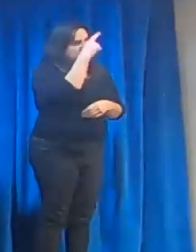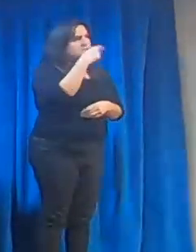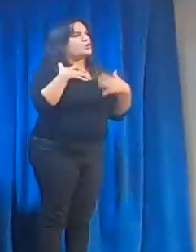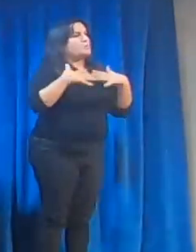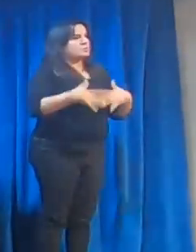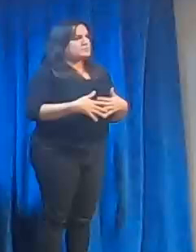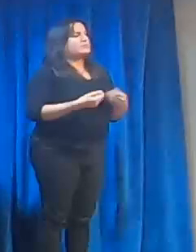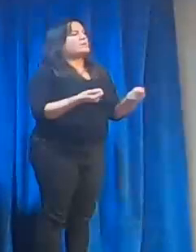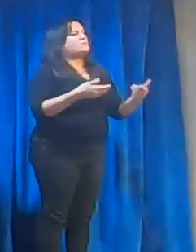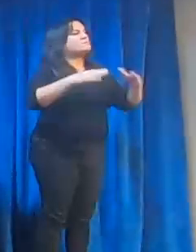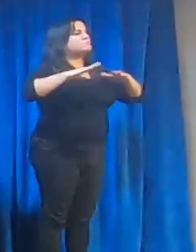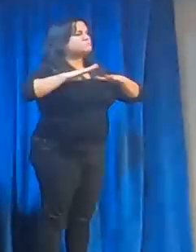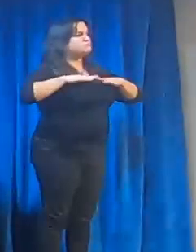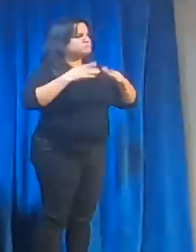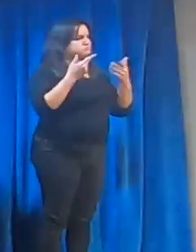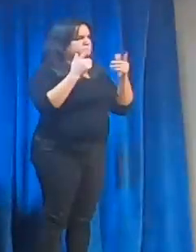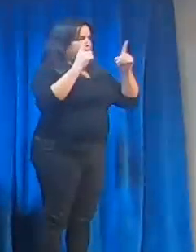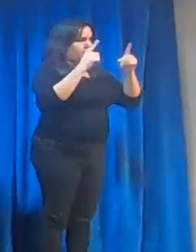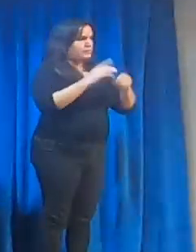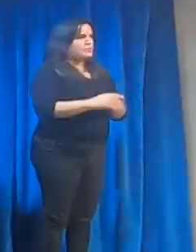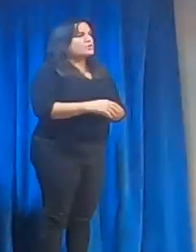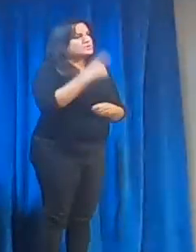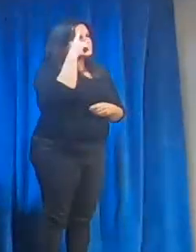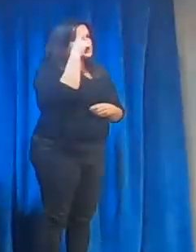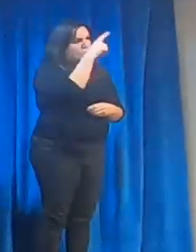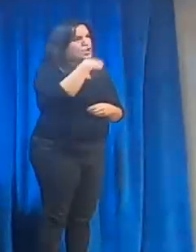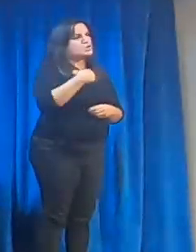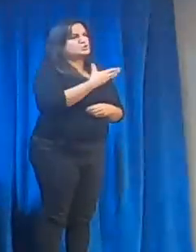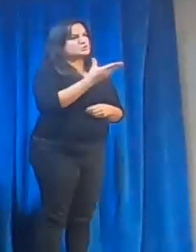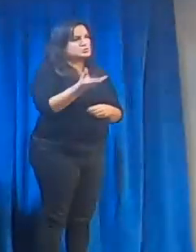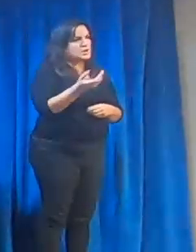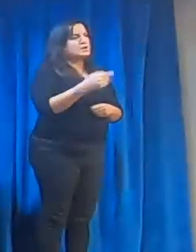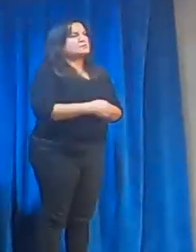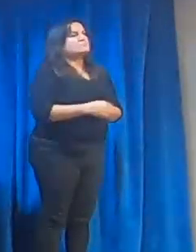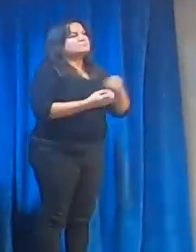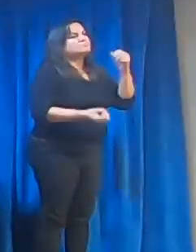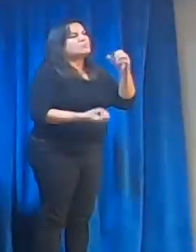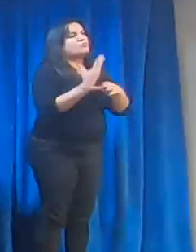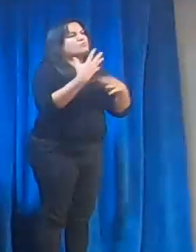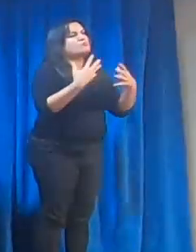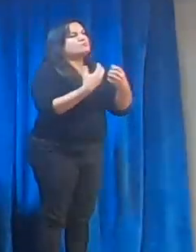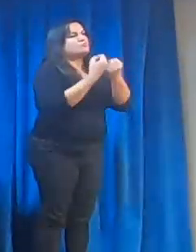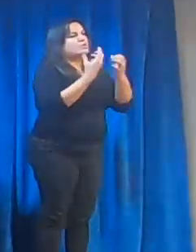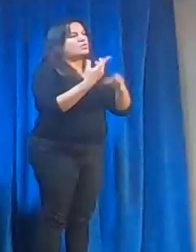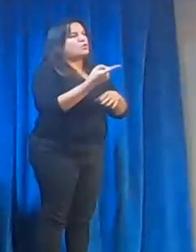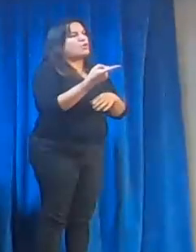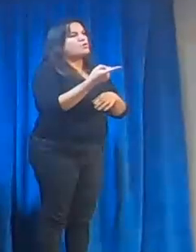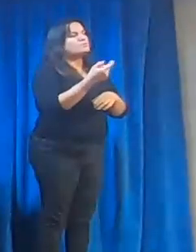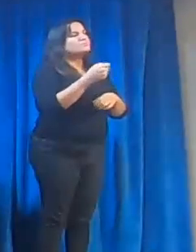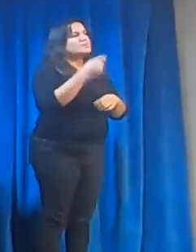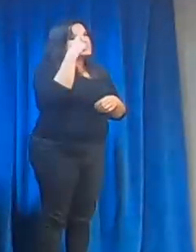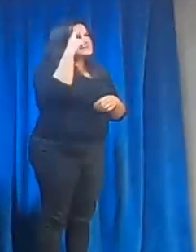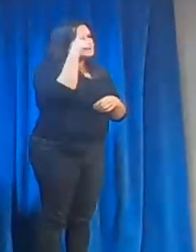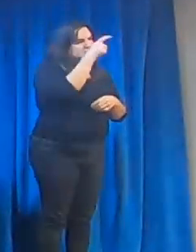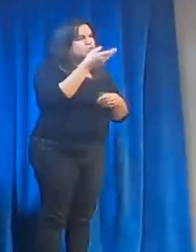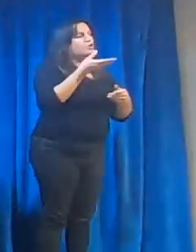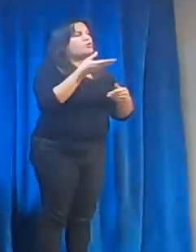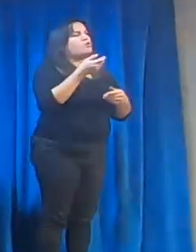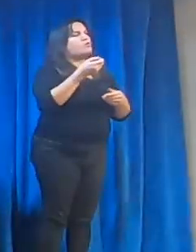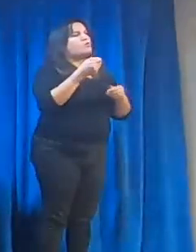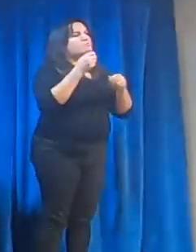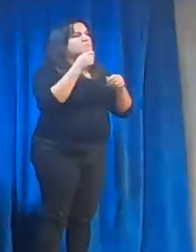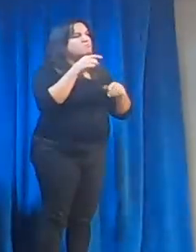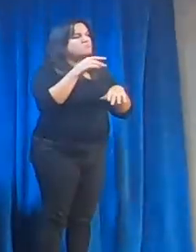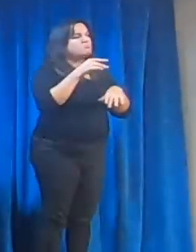educación física, psicólogo social, fundador del área de psicomotricidad del Servicio de Psicopatología Infantil